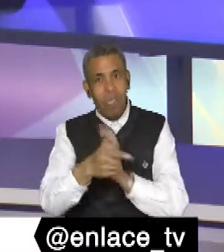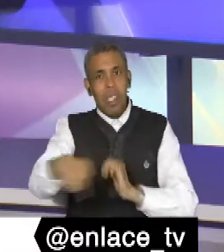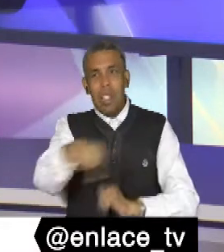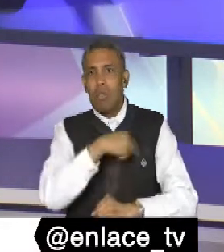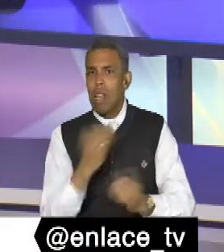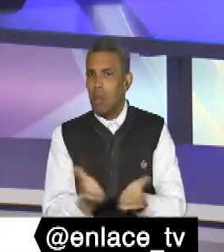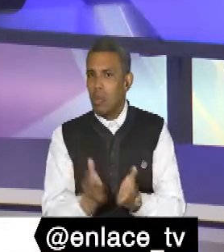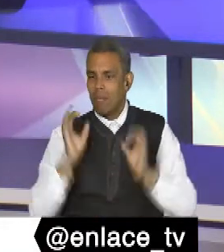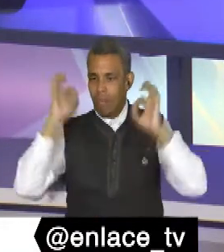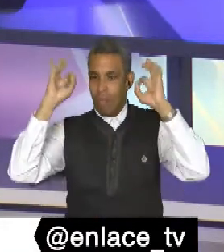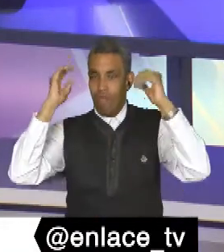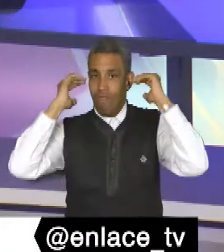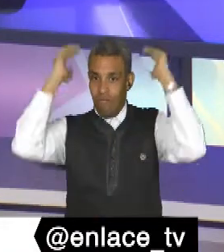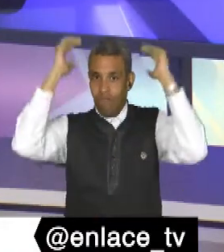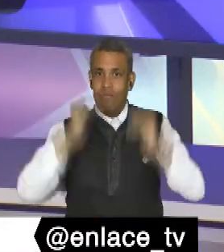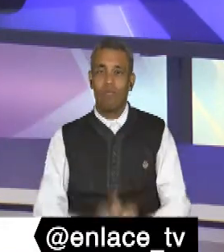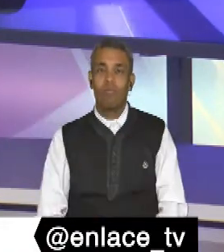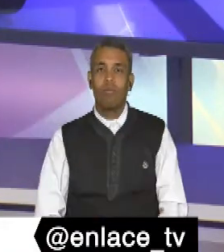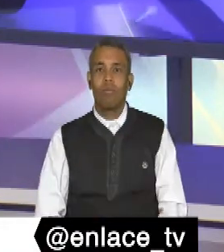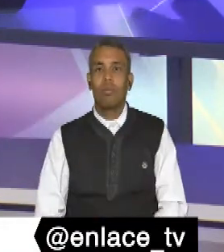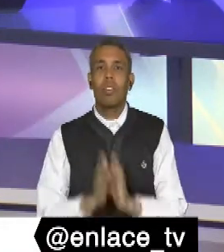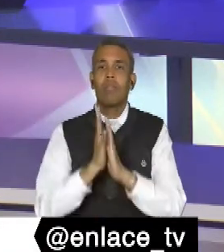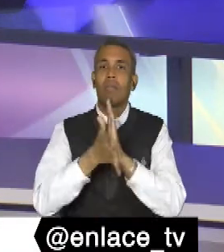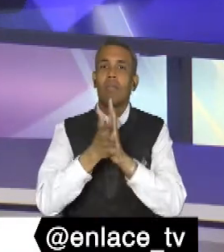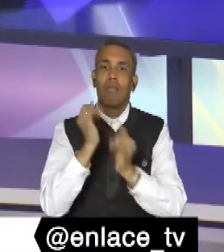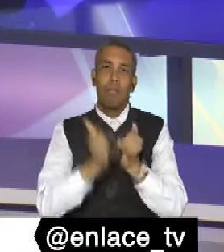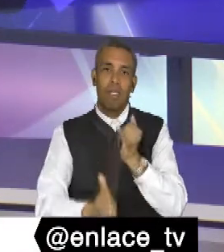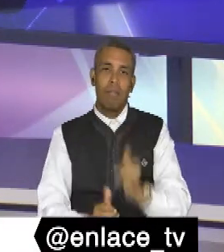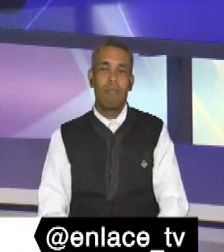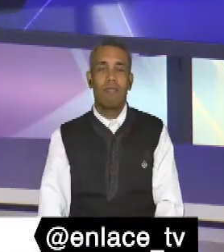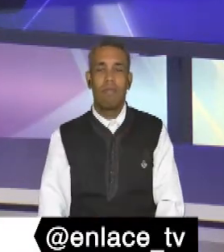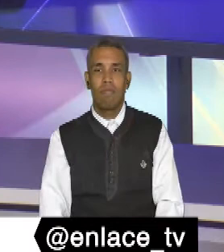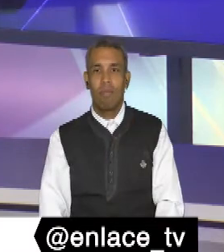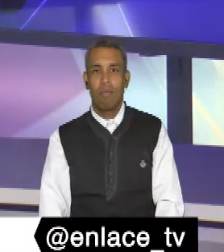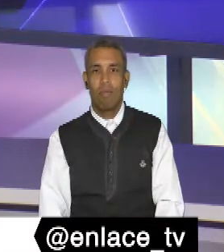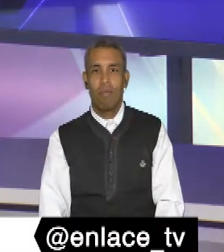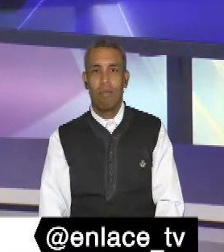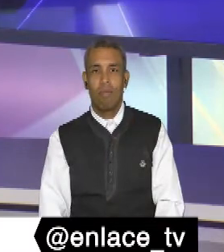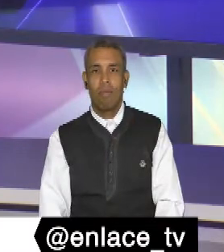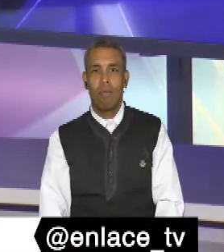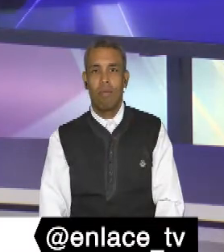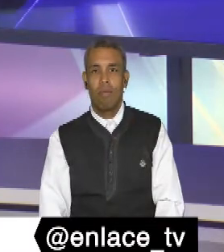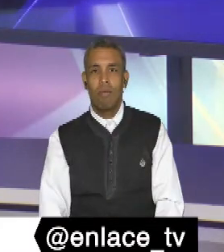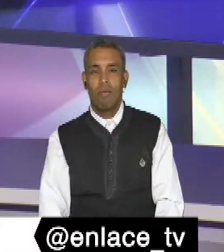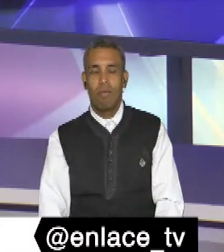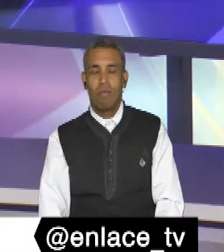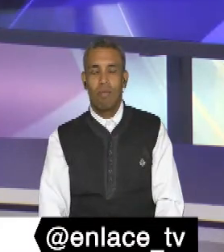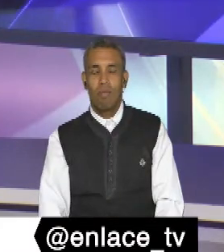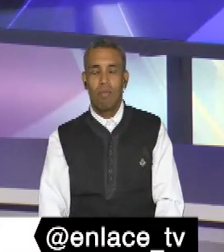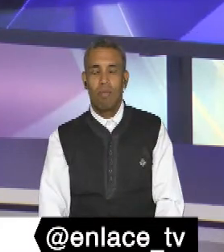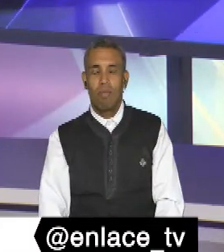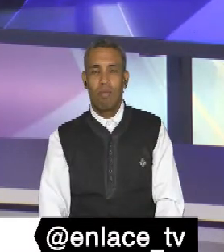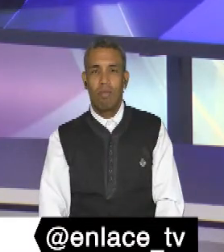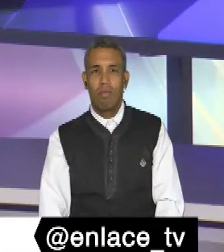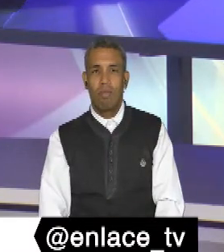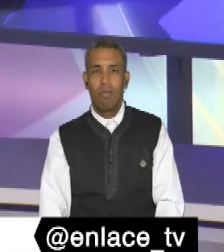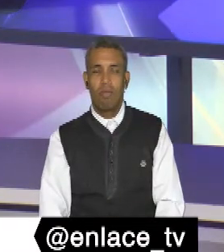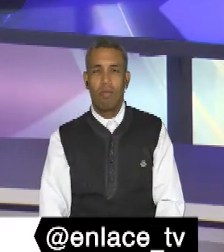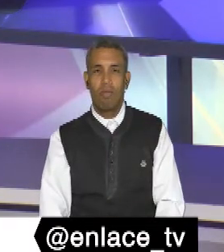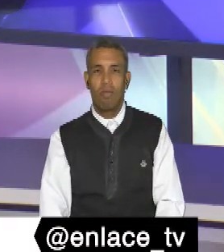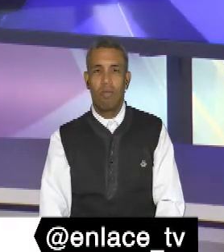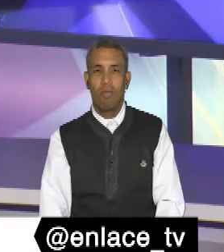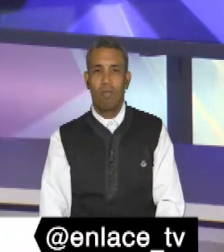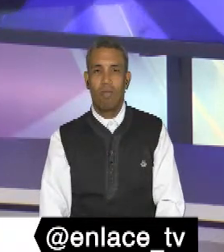Con esta información nos despedimos de la presente emisión de Enlace Noticias. A ustedes gracias por habernos acompañado. Antes de irnos, les recuerdo,